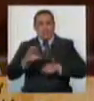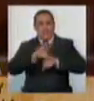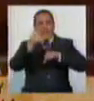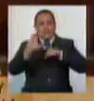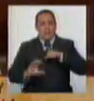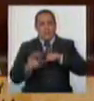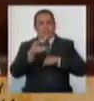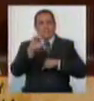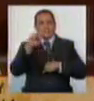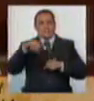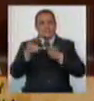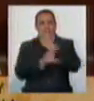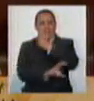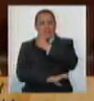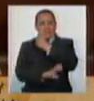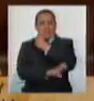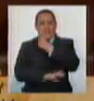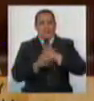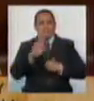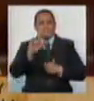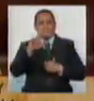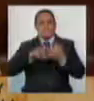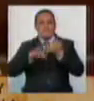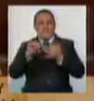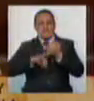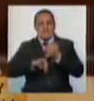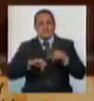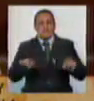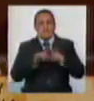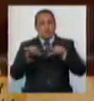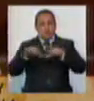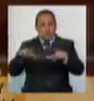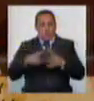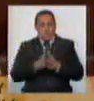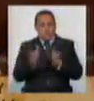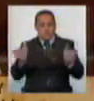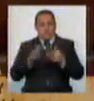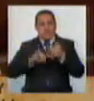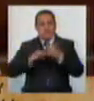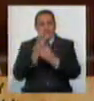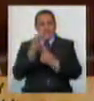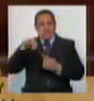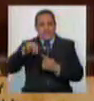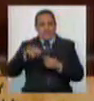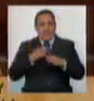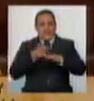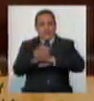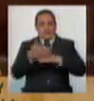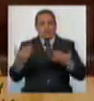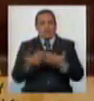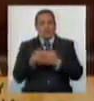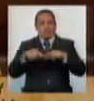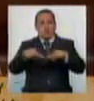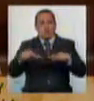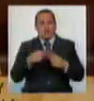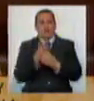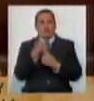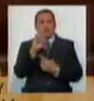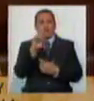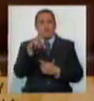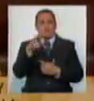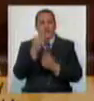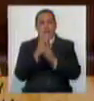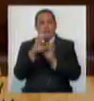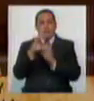Cajamarca, Celendín, Balsas. La carretera Río Seco, El Ahorcado, División Sayán y el acceso al nuevo puerto de Yurimaguas, entre